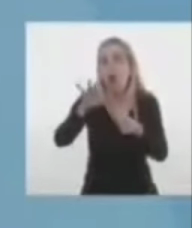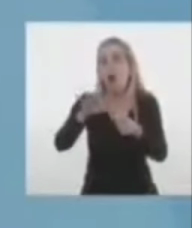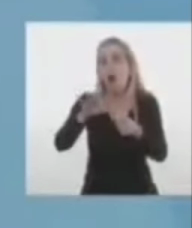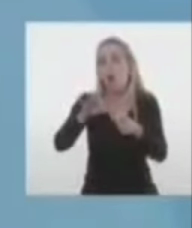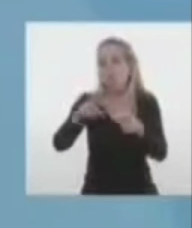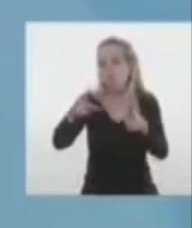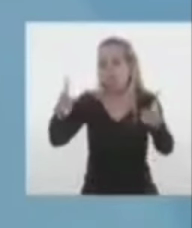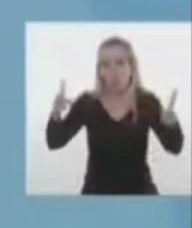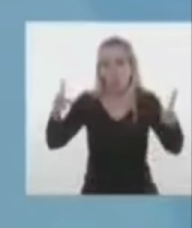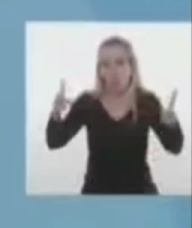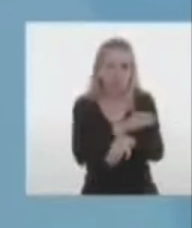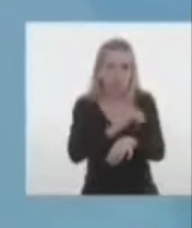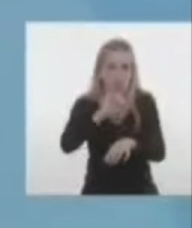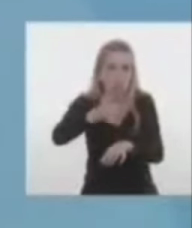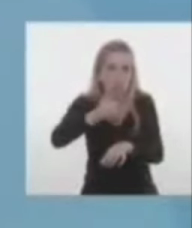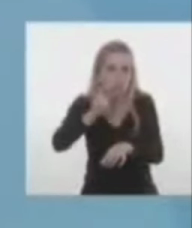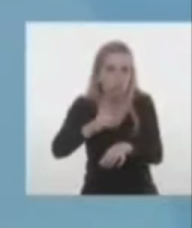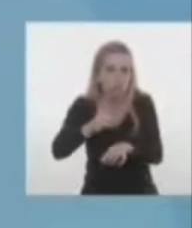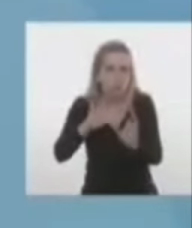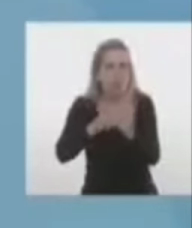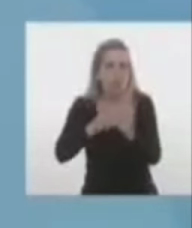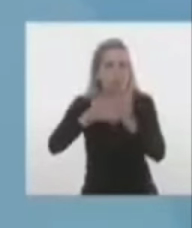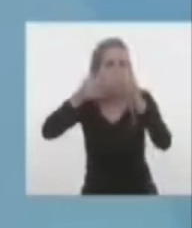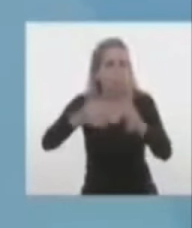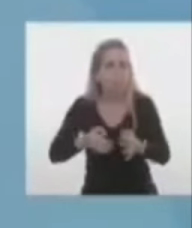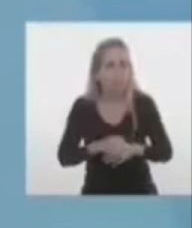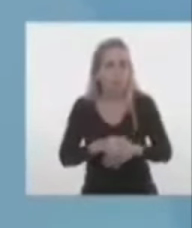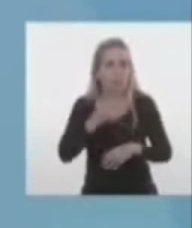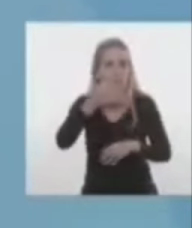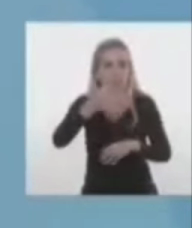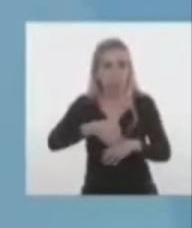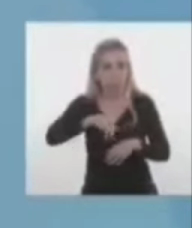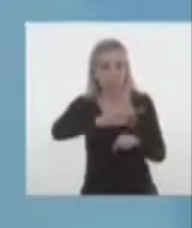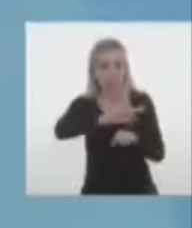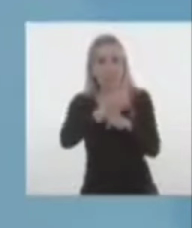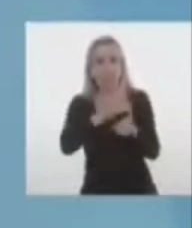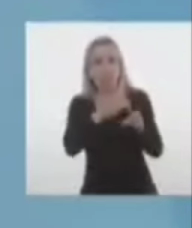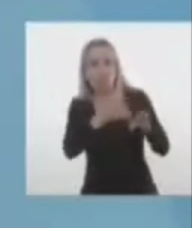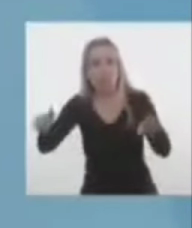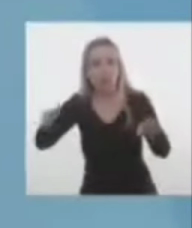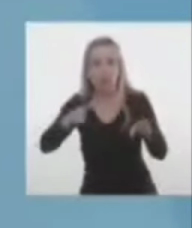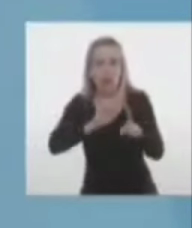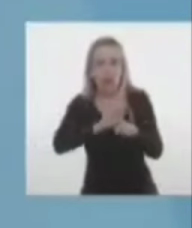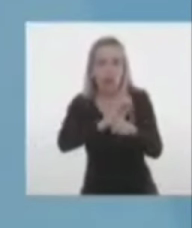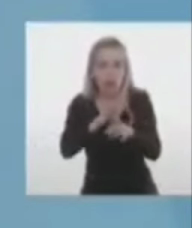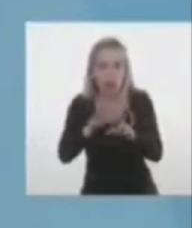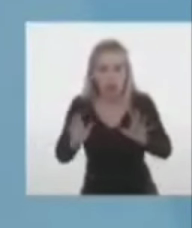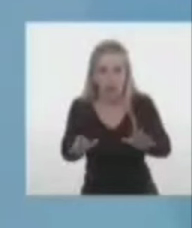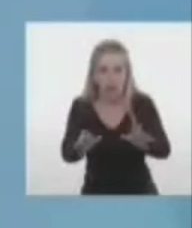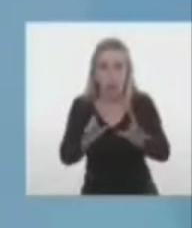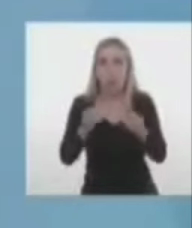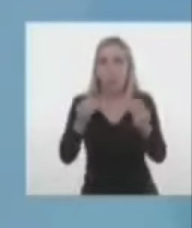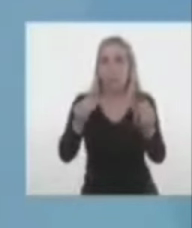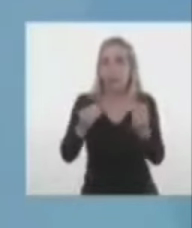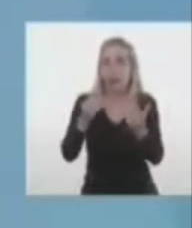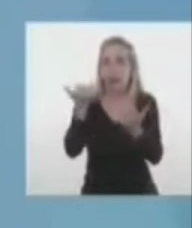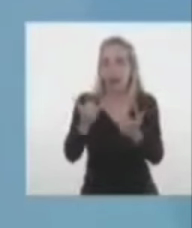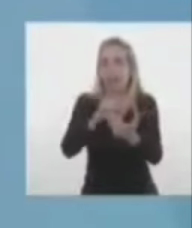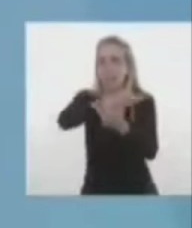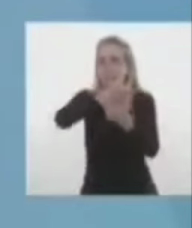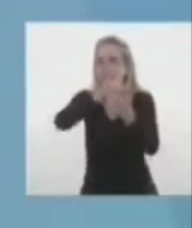manera, no tiene autoridad, no tiene autoridad ética. Fundamentalmente en estos niveles de conducción vos necesitas tener autoridad